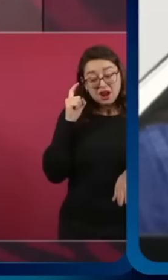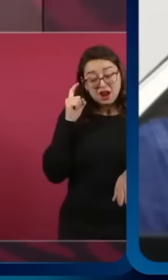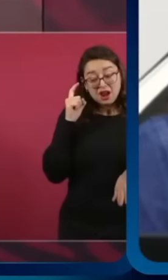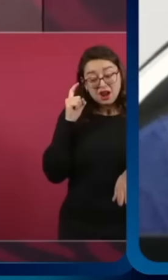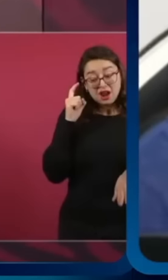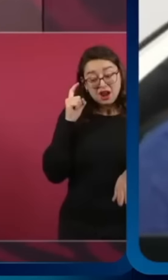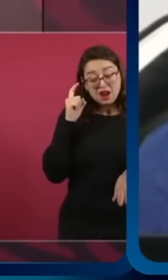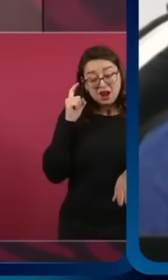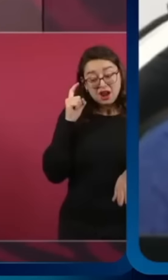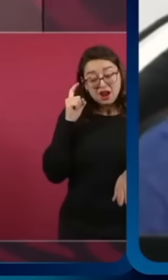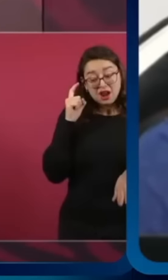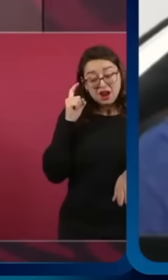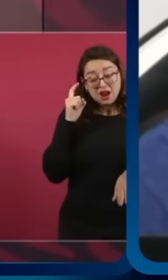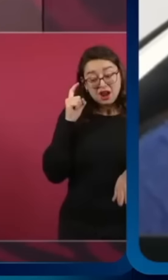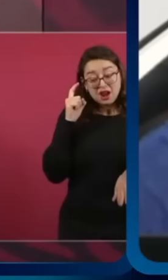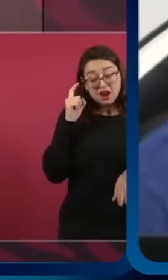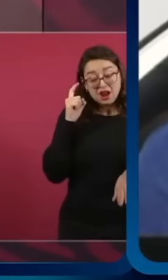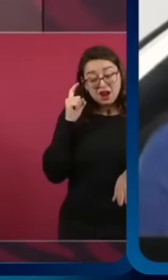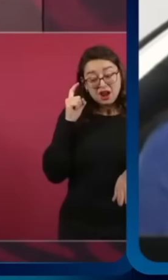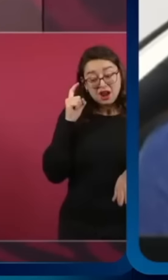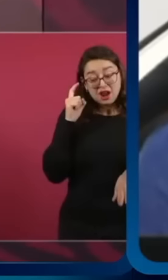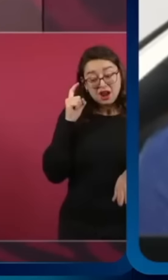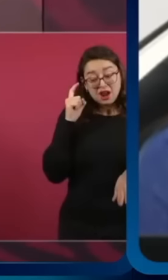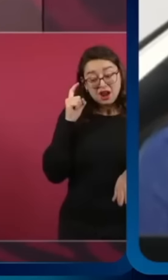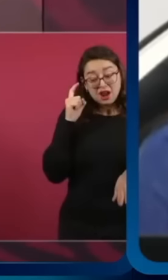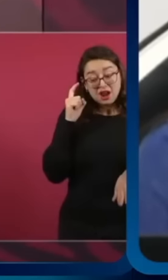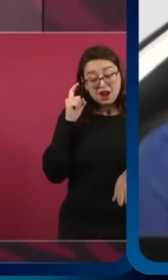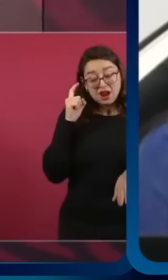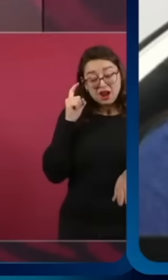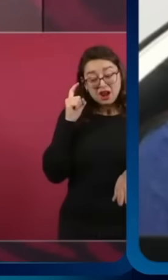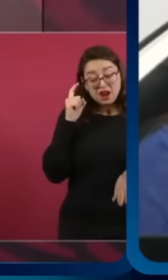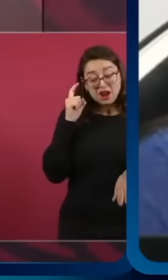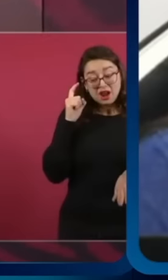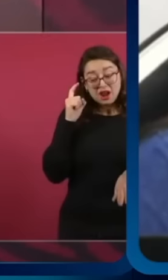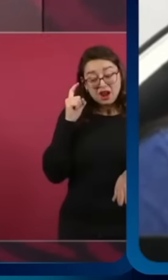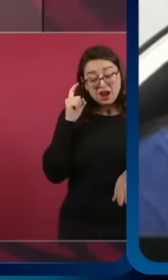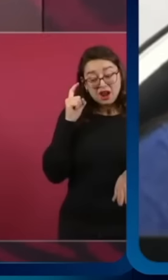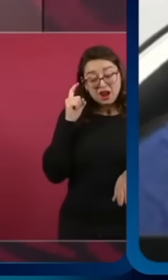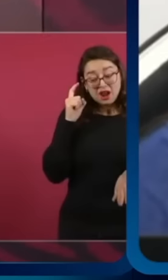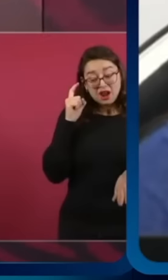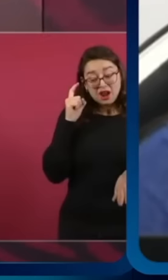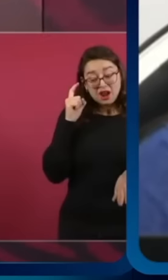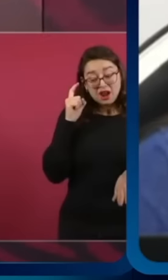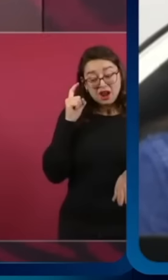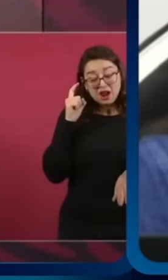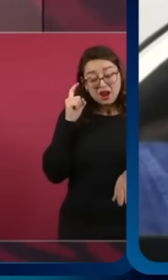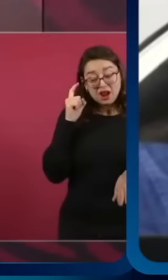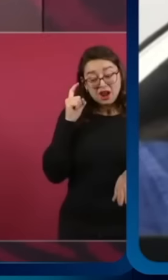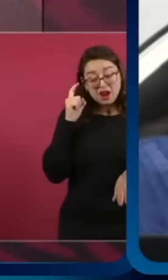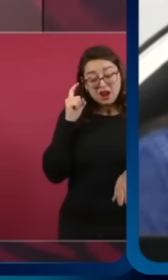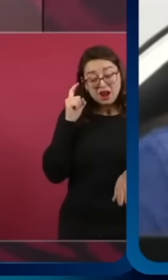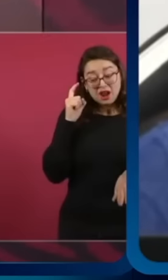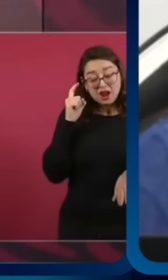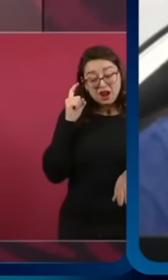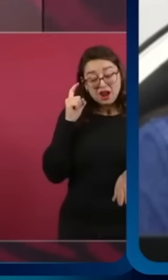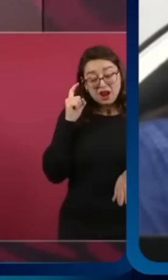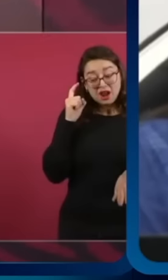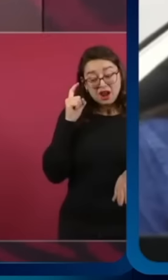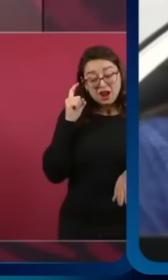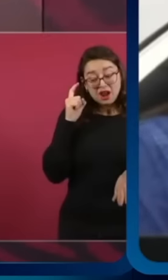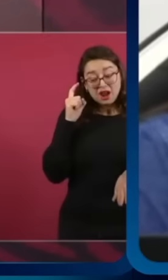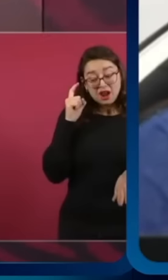caer en sus provocaciones de la señora, no somos iguales, no hay necesidad de insultar. Esta gente insulta cuando ya no